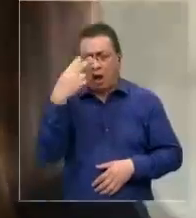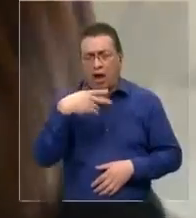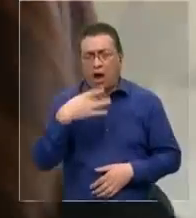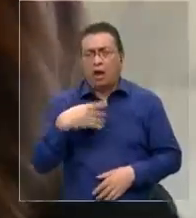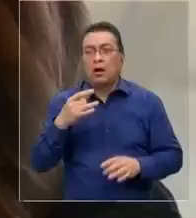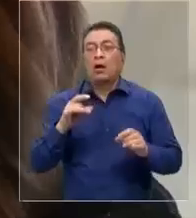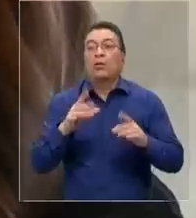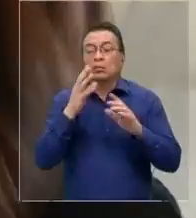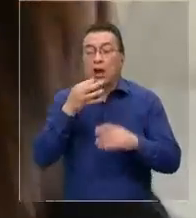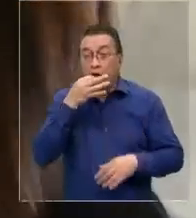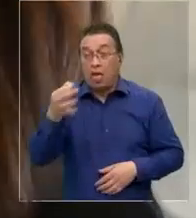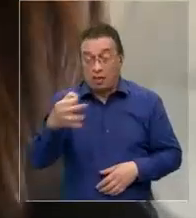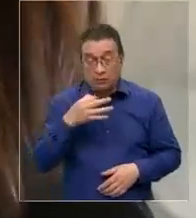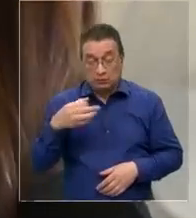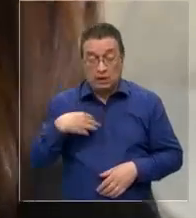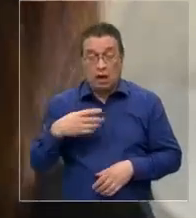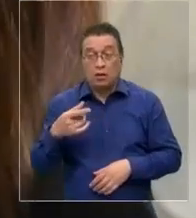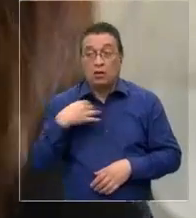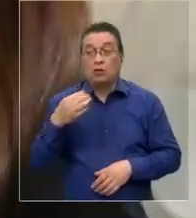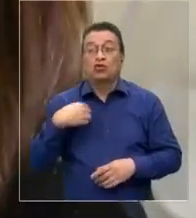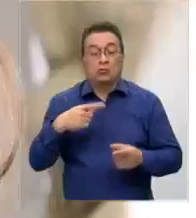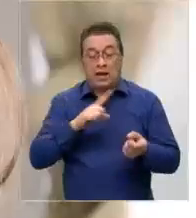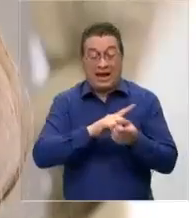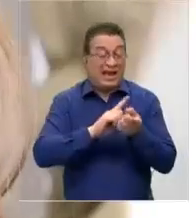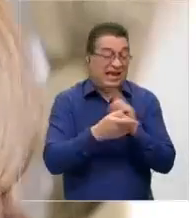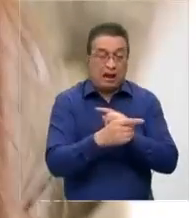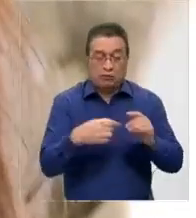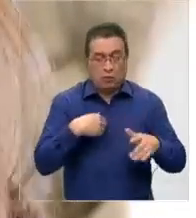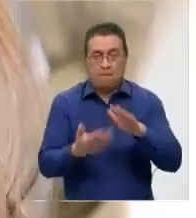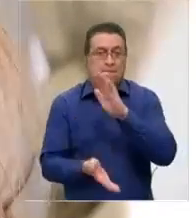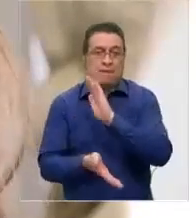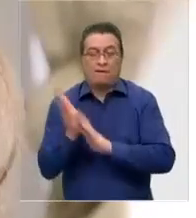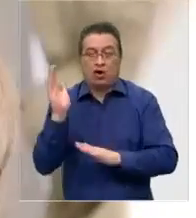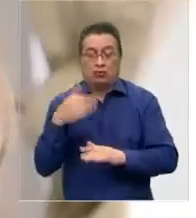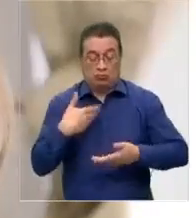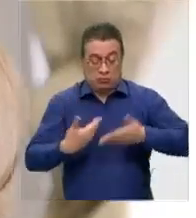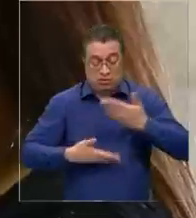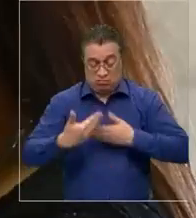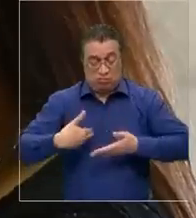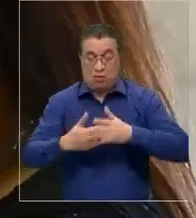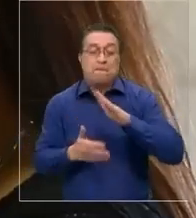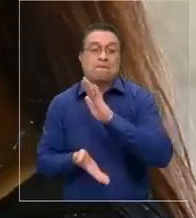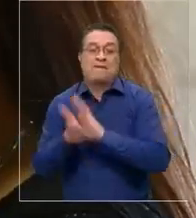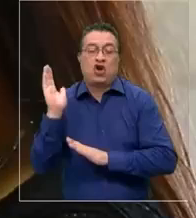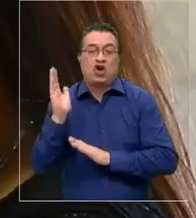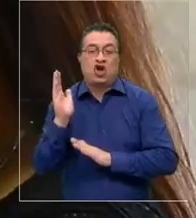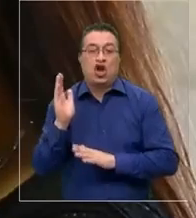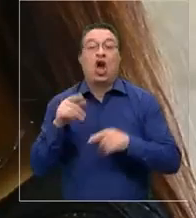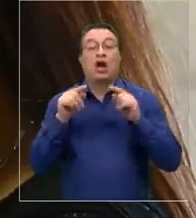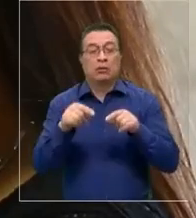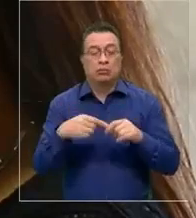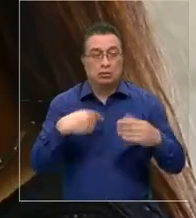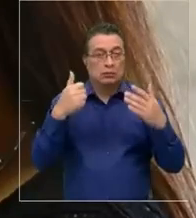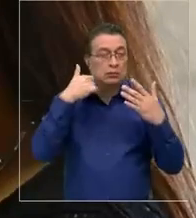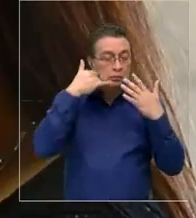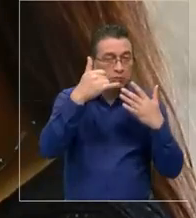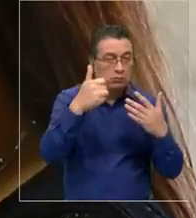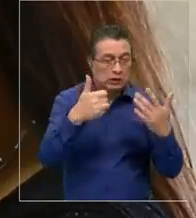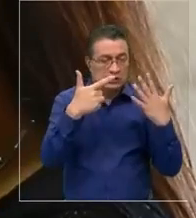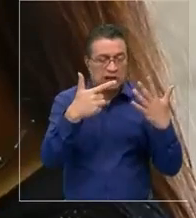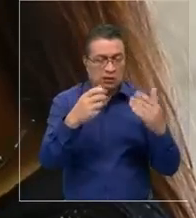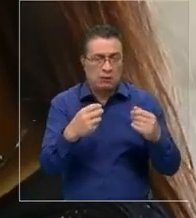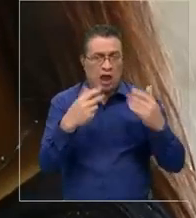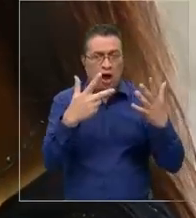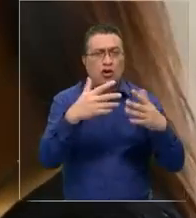así contextualmente, me cambio y me voy. La micro pasa a las 5:30. La llamo a las 7, la llamo a las 8. Y